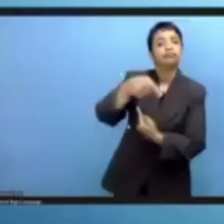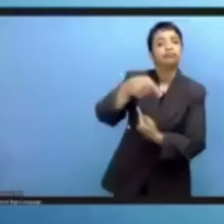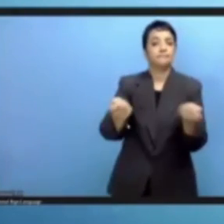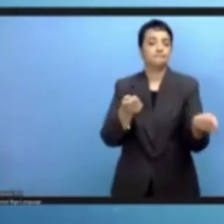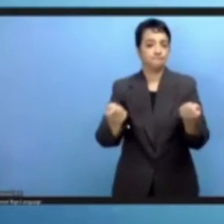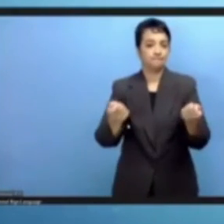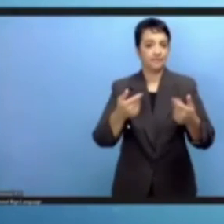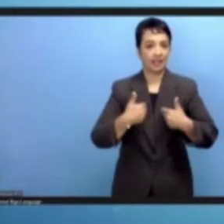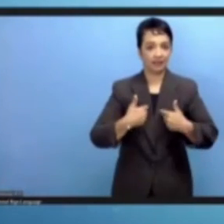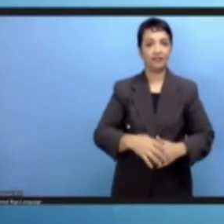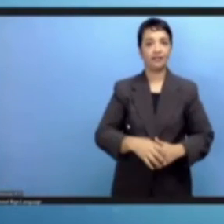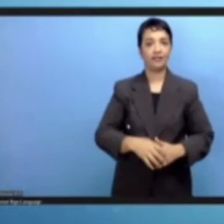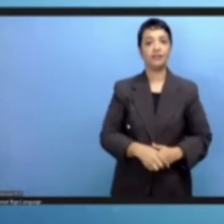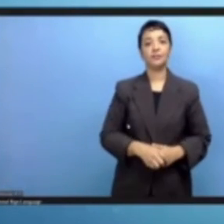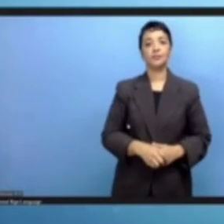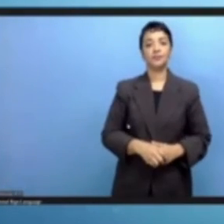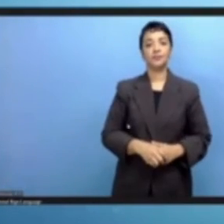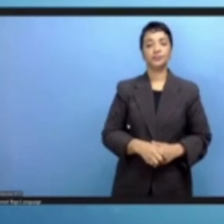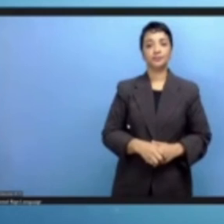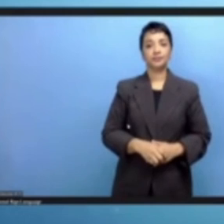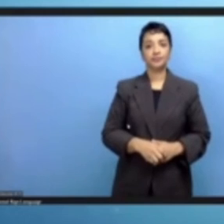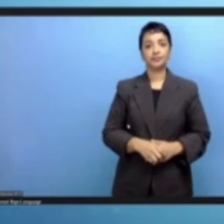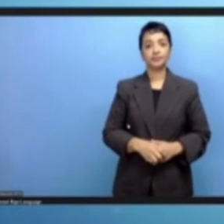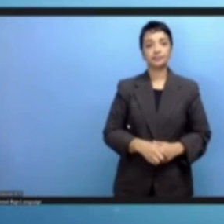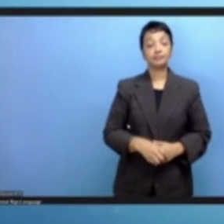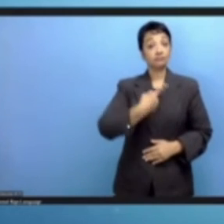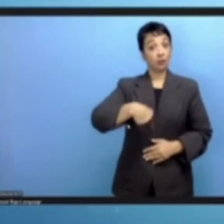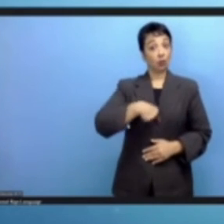así como gobernanza de datos